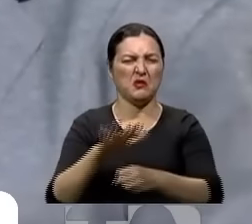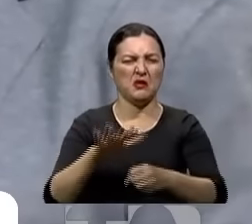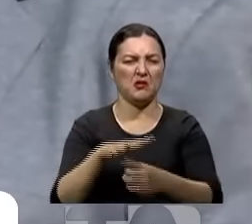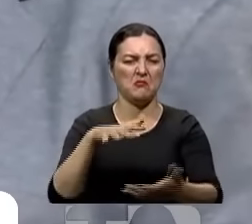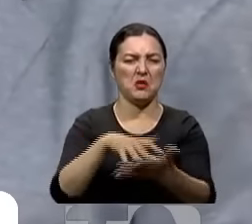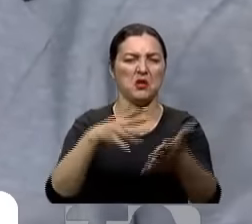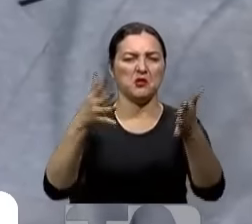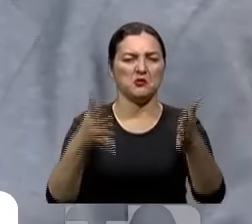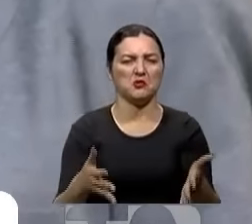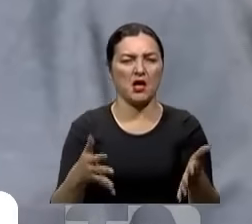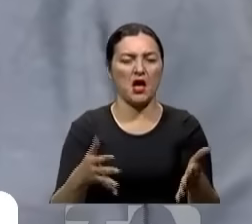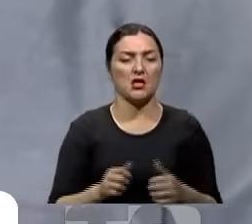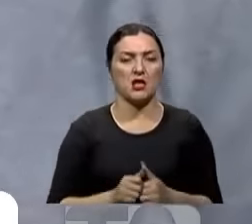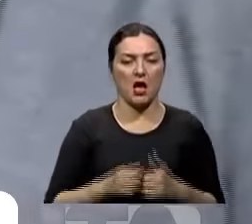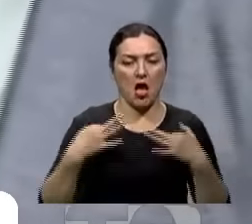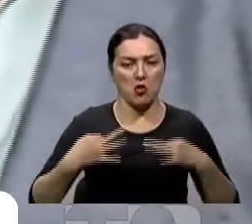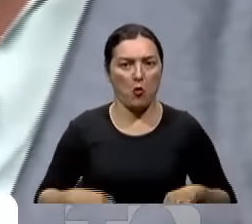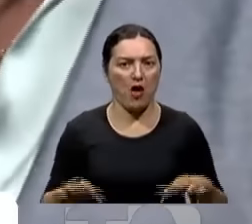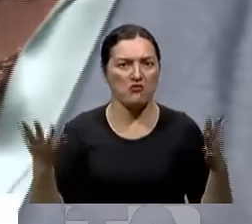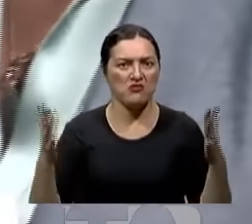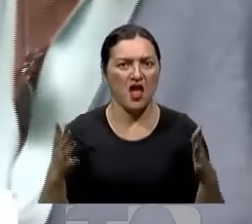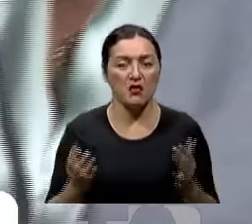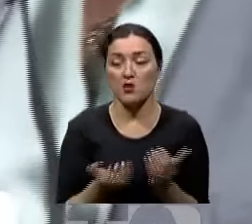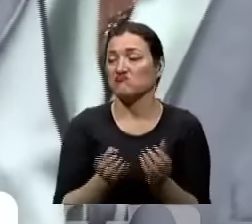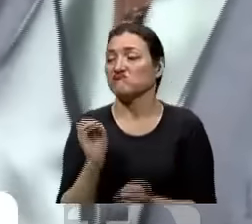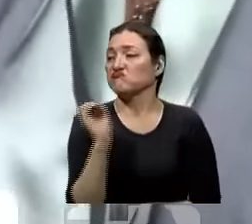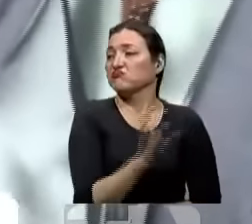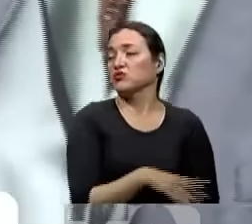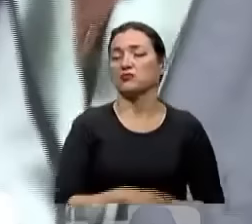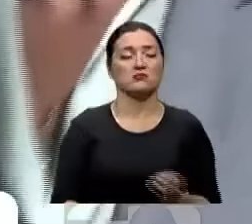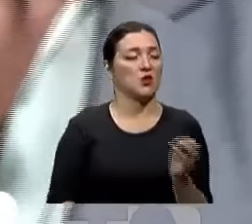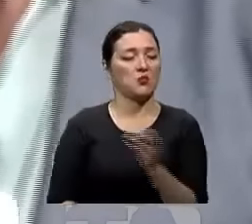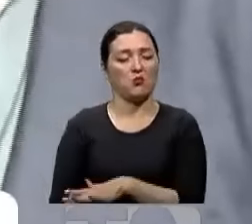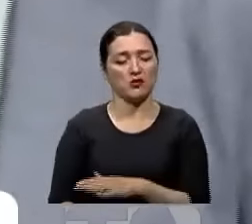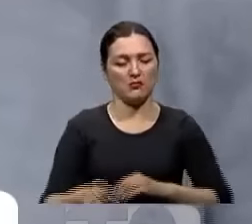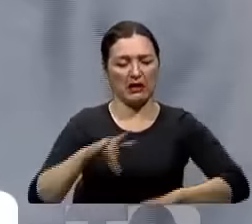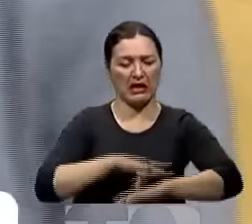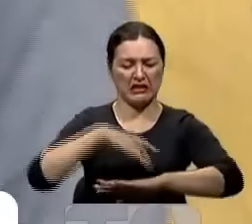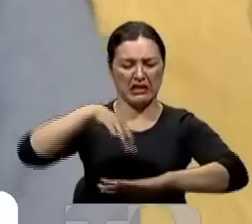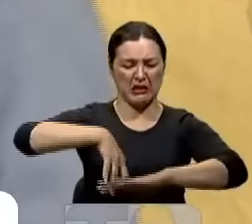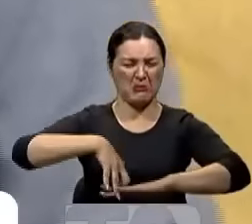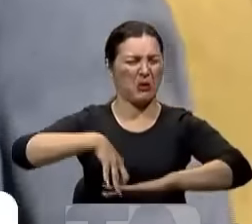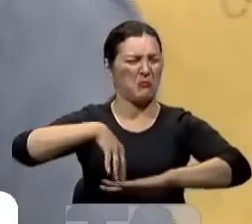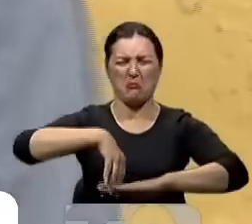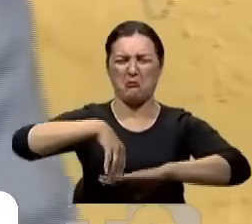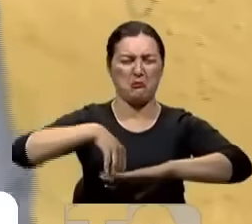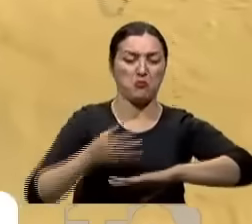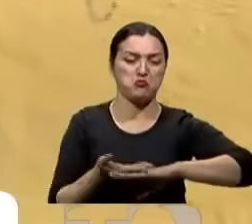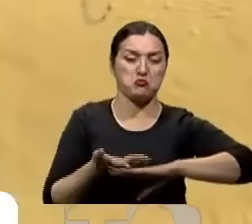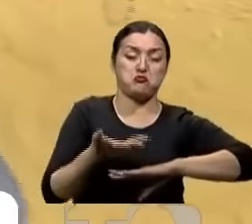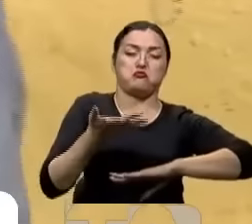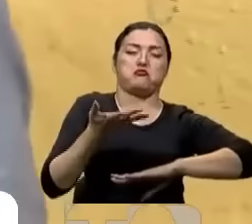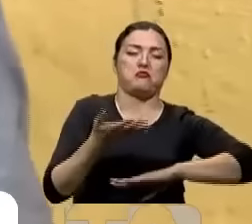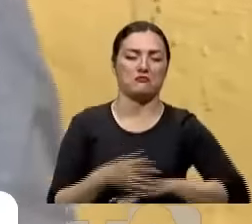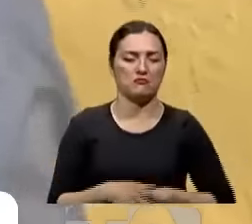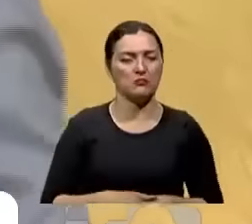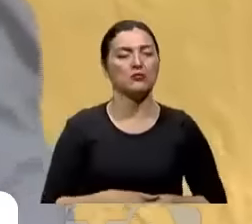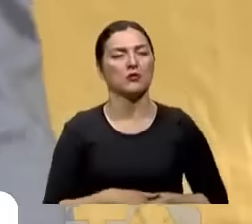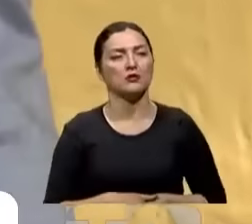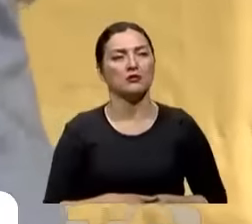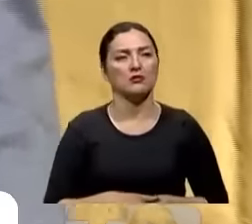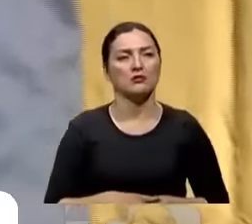estudiantes que no tienen sus costumbres, pero están tapadas de basura. Listo. Tenemos ya la solicitud aquí con los vecinos que han aprovechado que